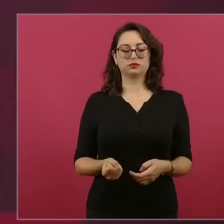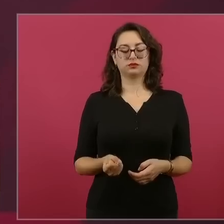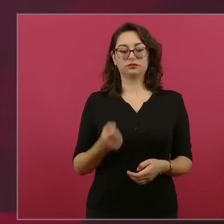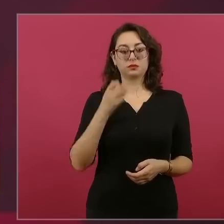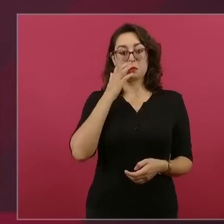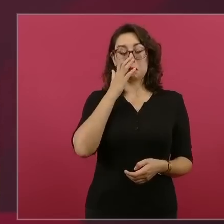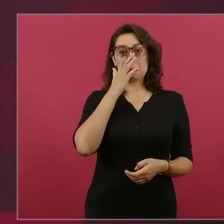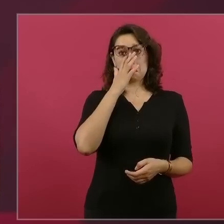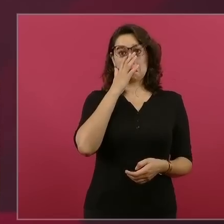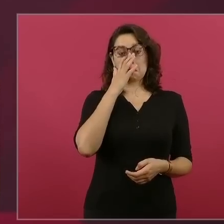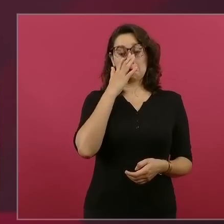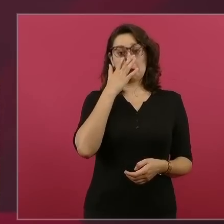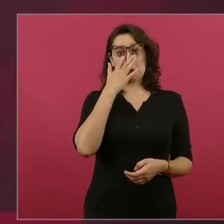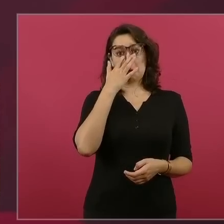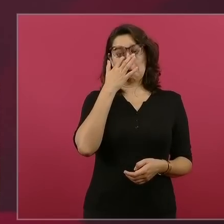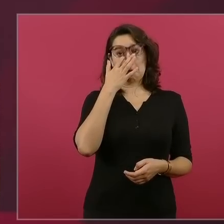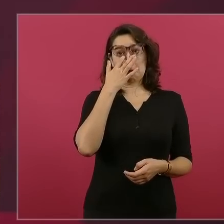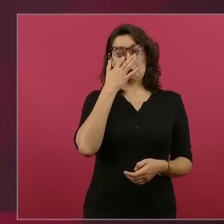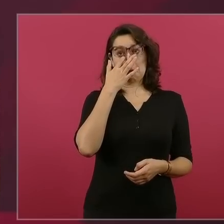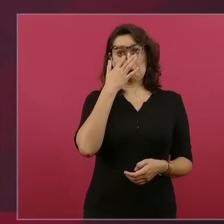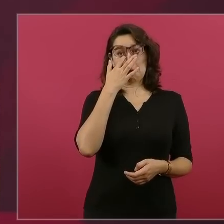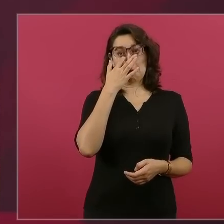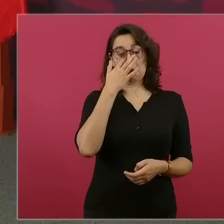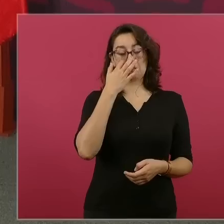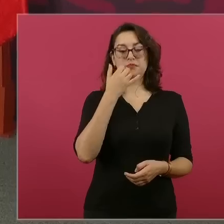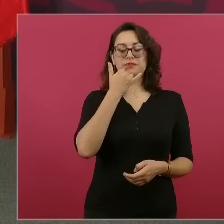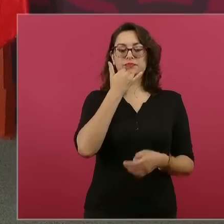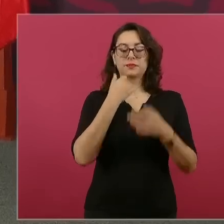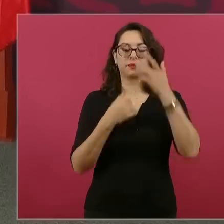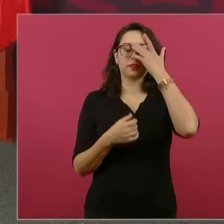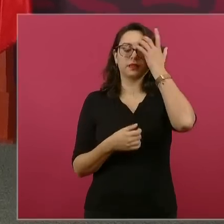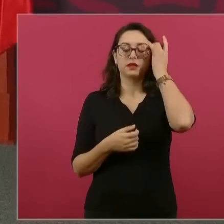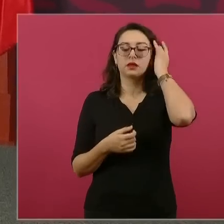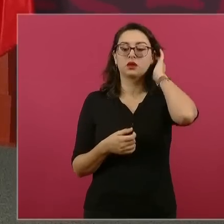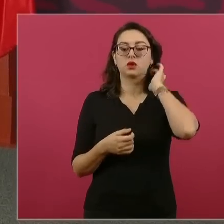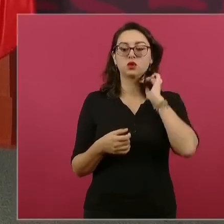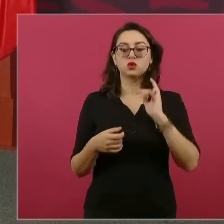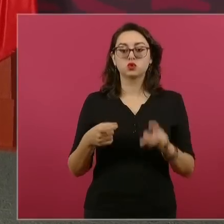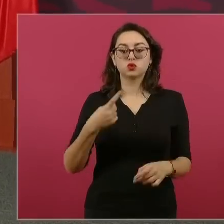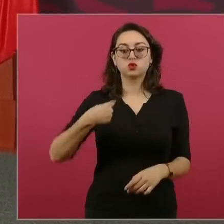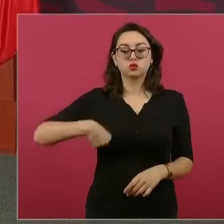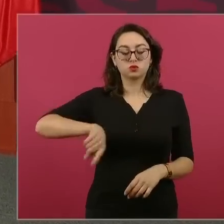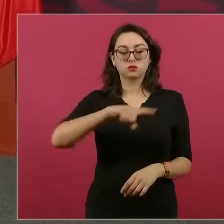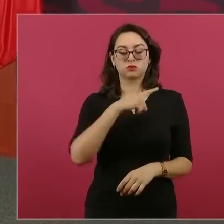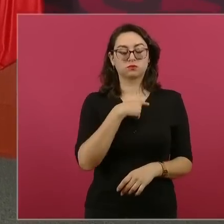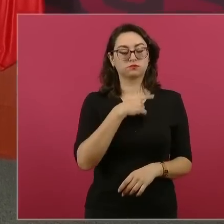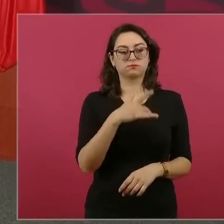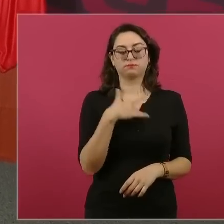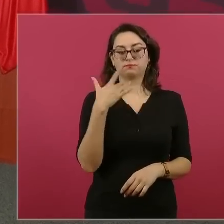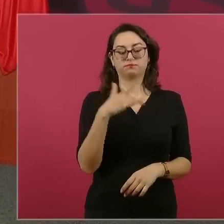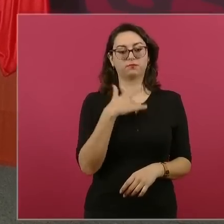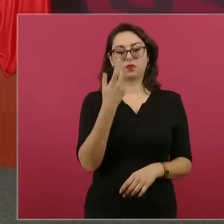nada más en el tiempo nuestro de 10,000 millones, pero hacia adelante